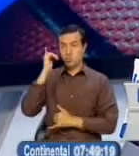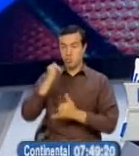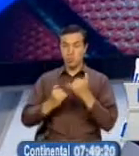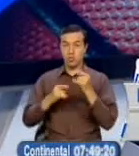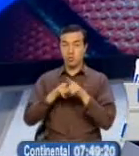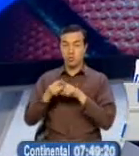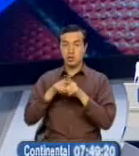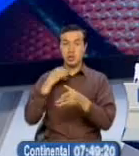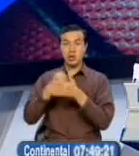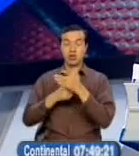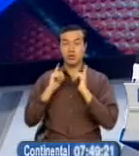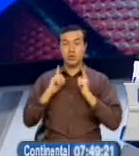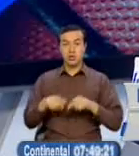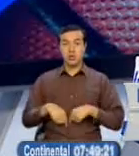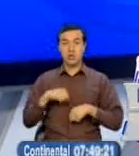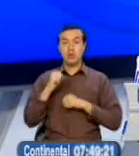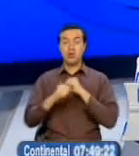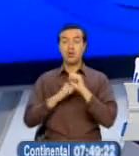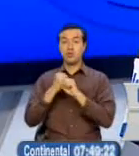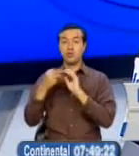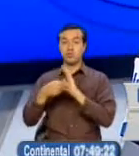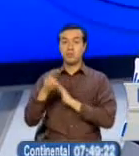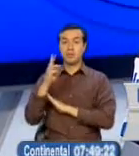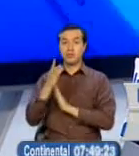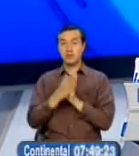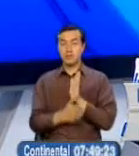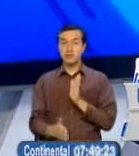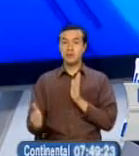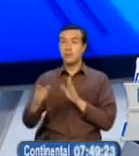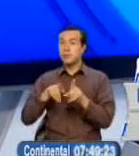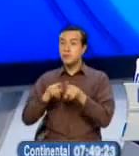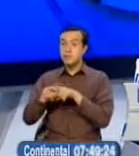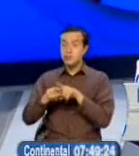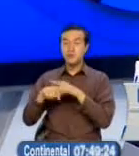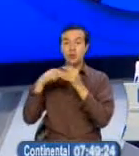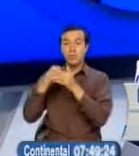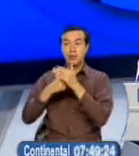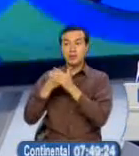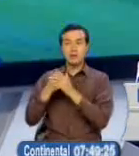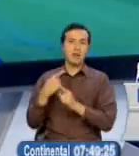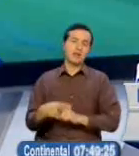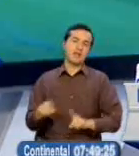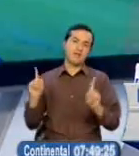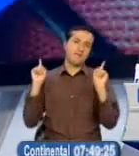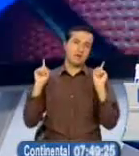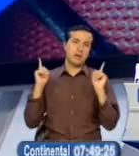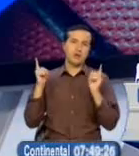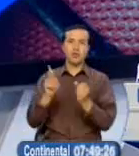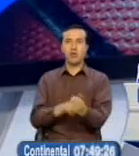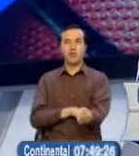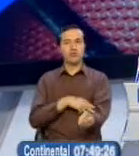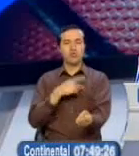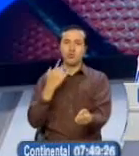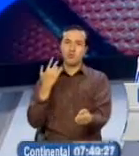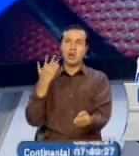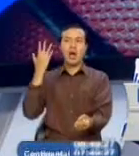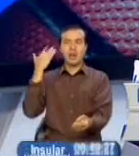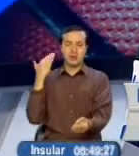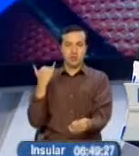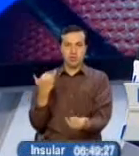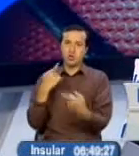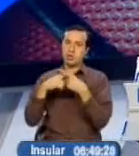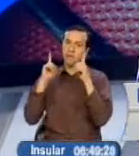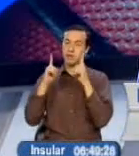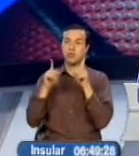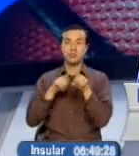Reto Salud SA 2016. Y como tú mencionas, es una competencia diferente, totalmente diferente a lo que estamos acostumbrados. Esta carrera